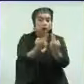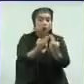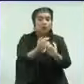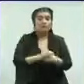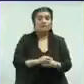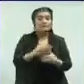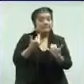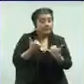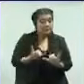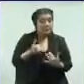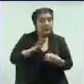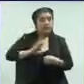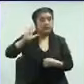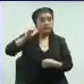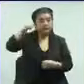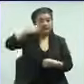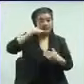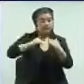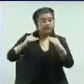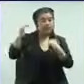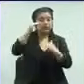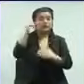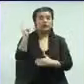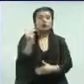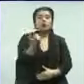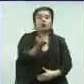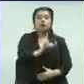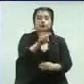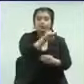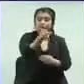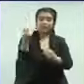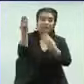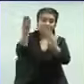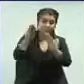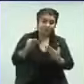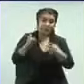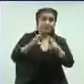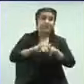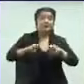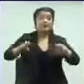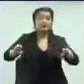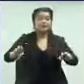Habiendo sido juramentados en nombre de este alto organismo de Estado, le reiteramos nuestra más cordial bienvenida. Pueden sentarse.